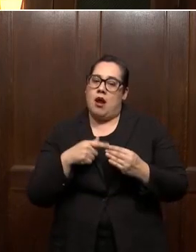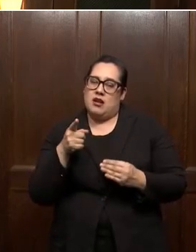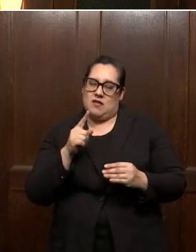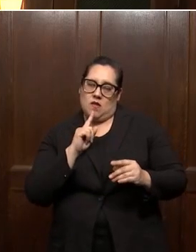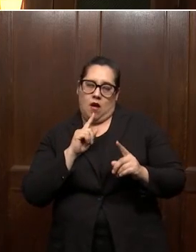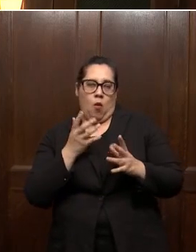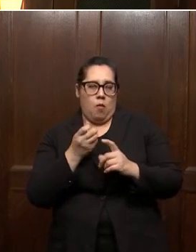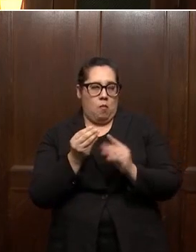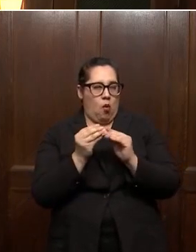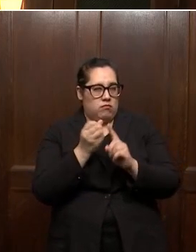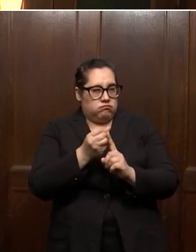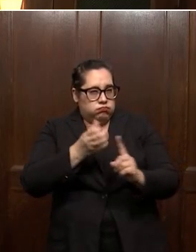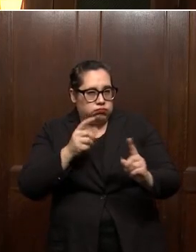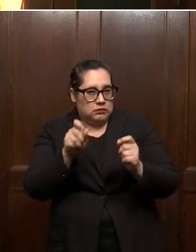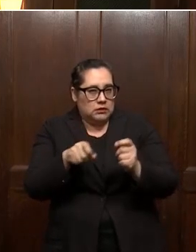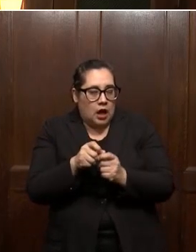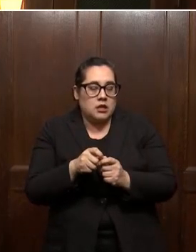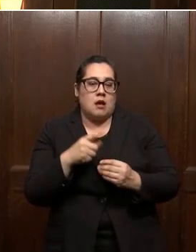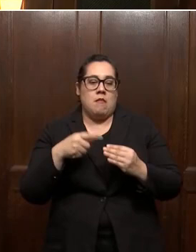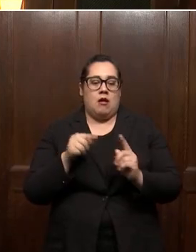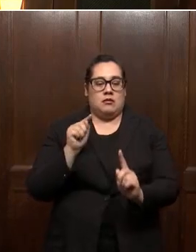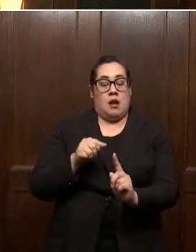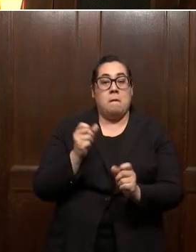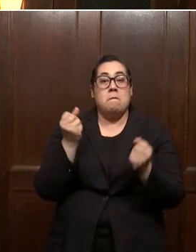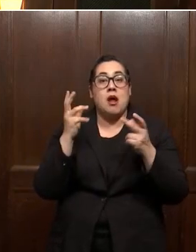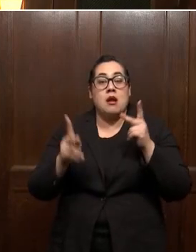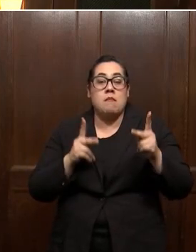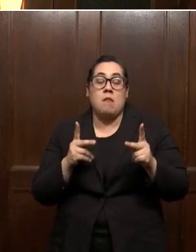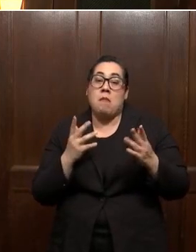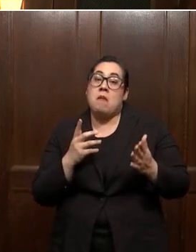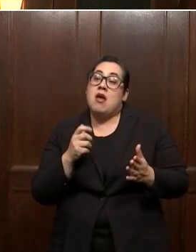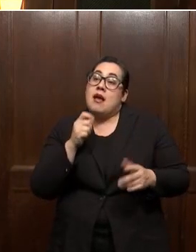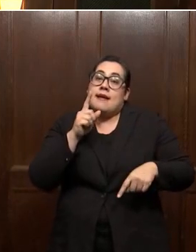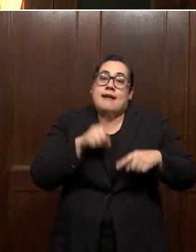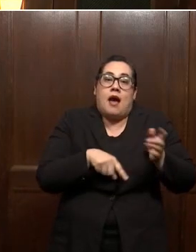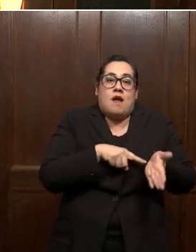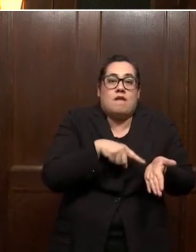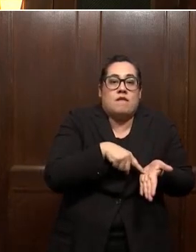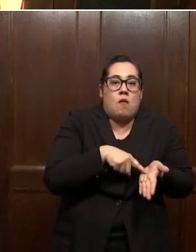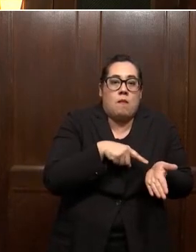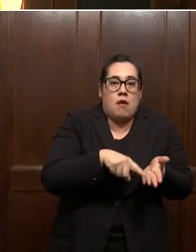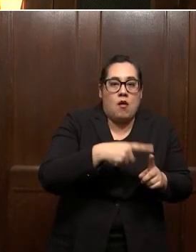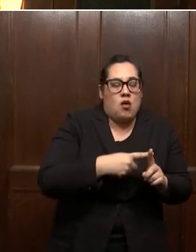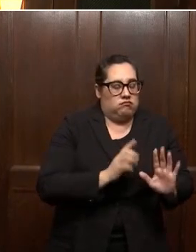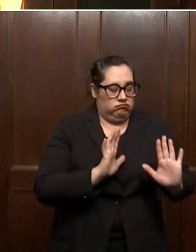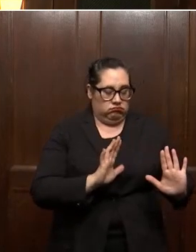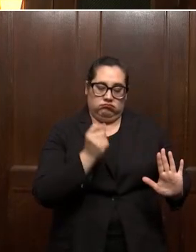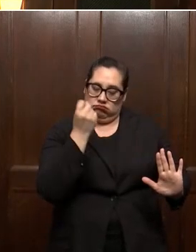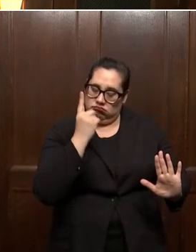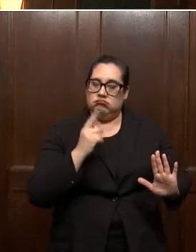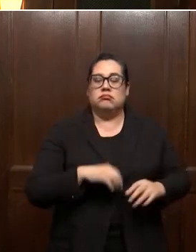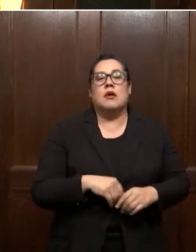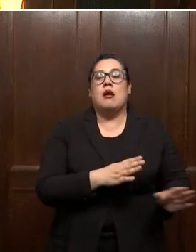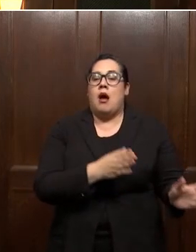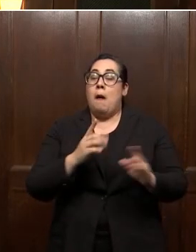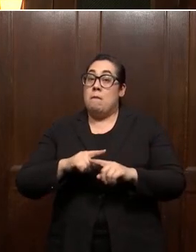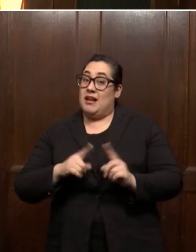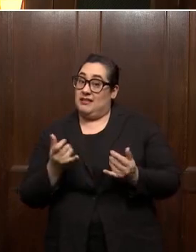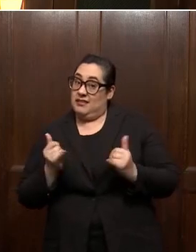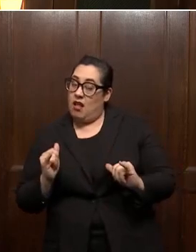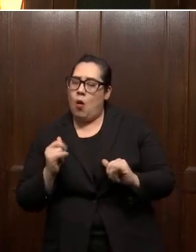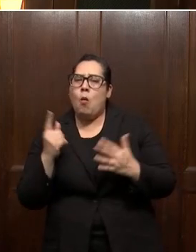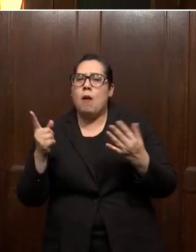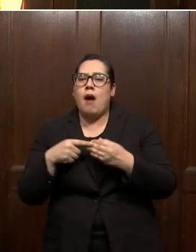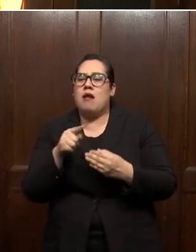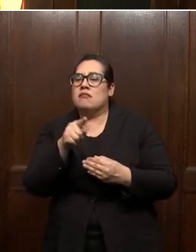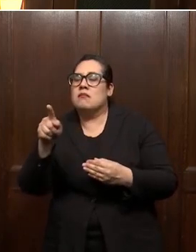un poco más concisa en cuanto al hecho de que mucha gente tal vez no puede pagar la renta por la situación, se entiende. Sin embargo, ¿qué hacemos